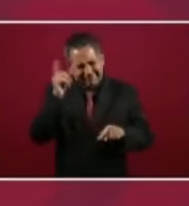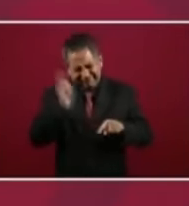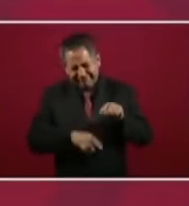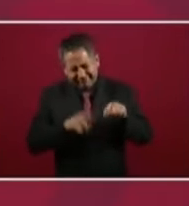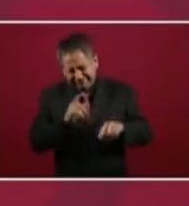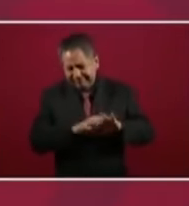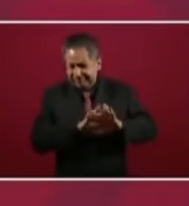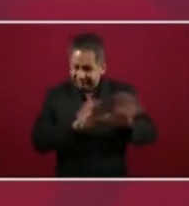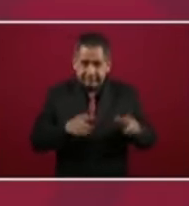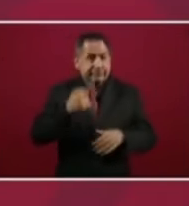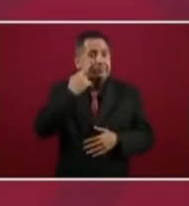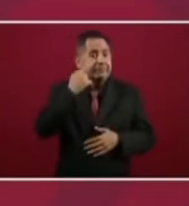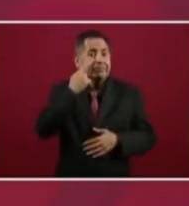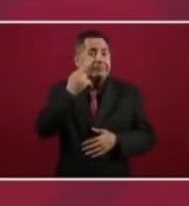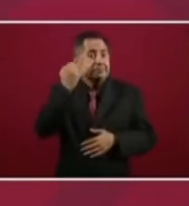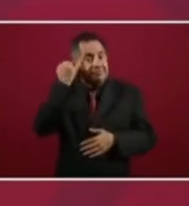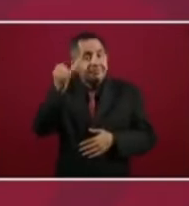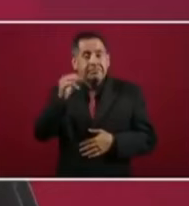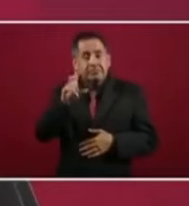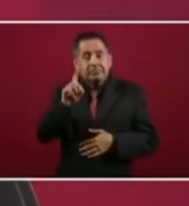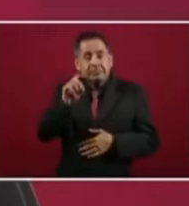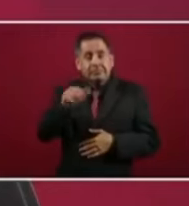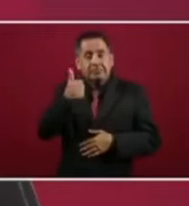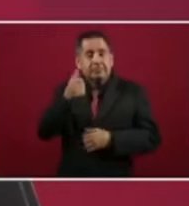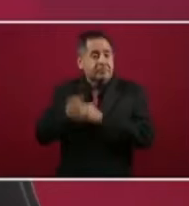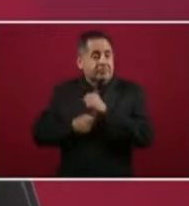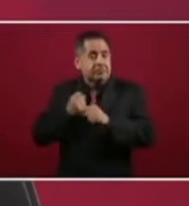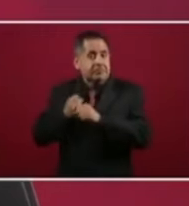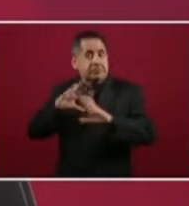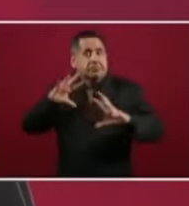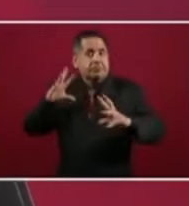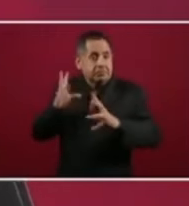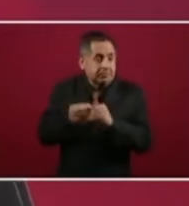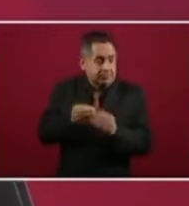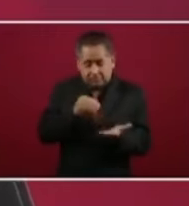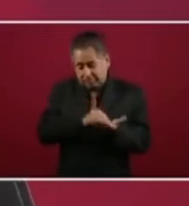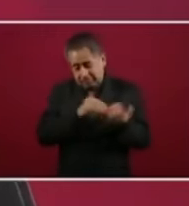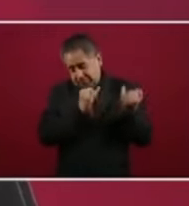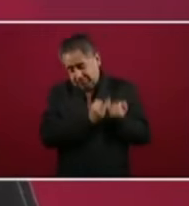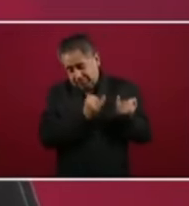36 años de política neoliberal.